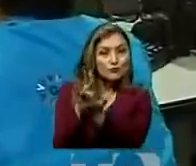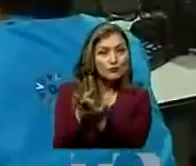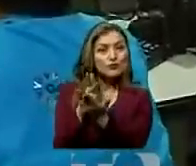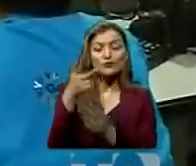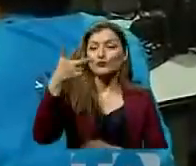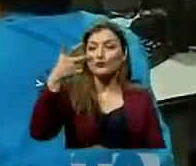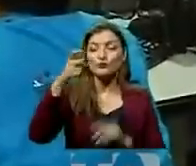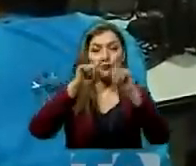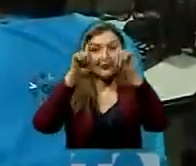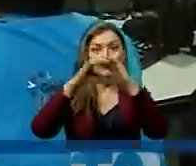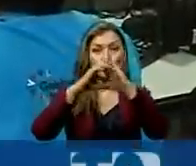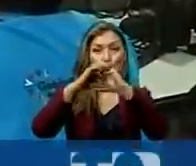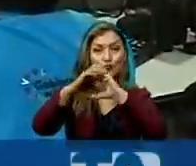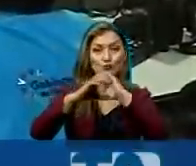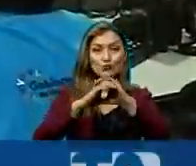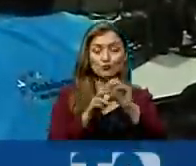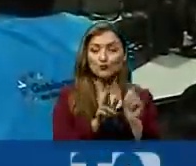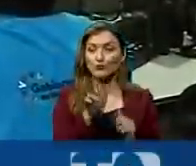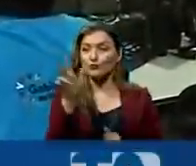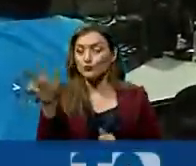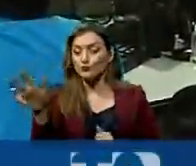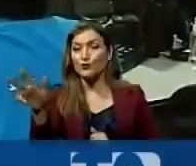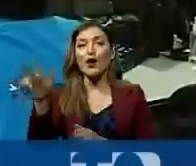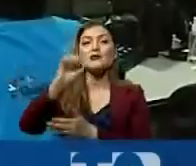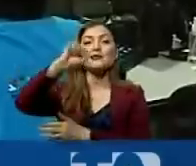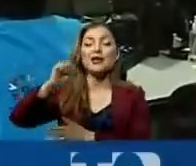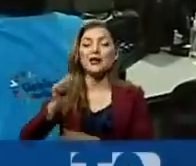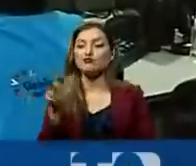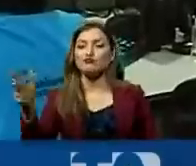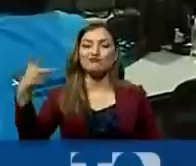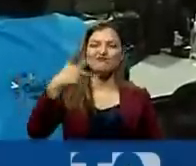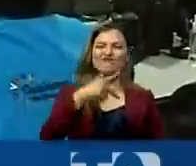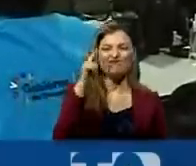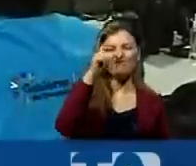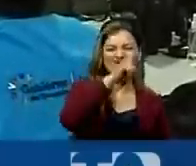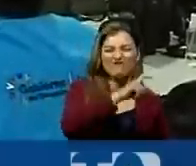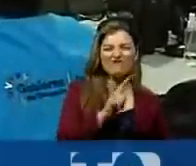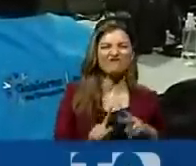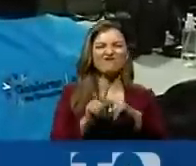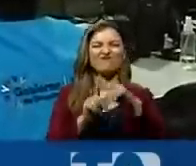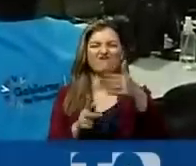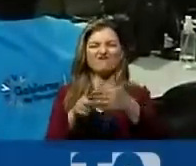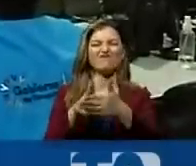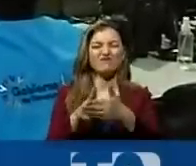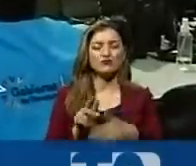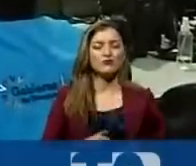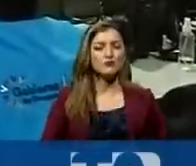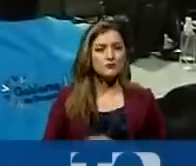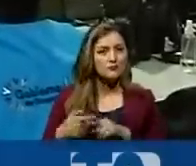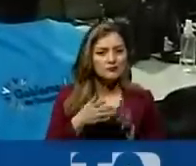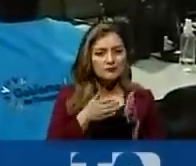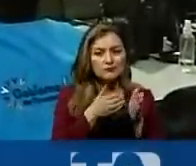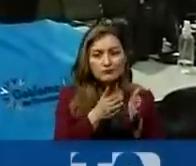pero que venían e iban a la sierra centros y tuvieron dificultades para operar pero en el resto pues las carreteras y las vías las